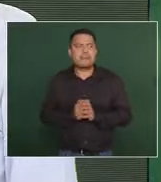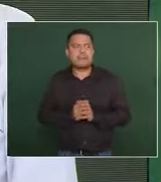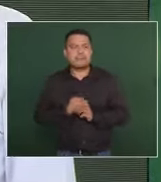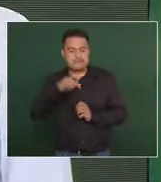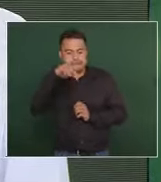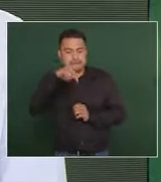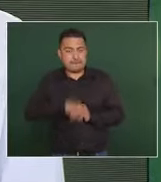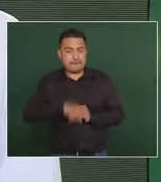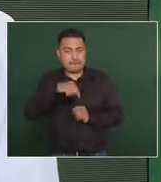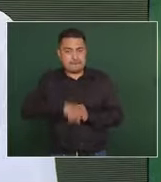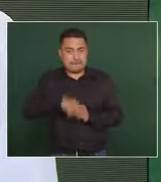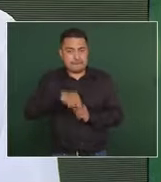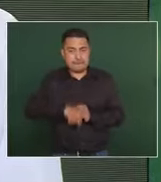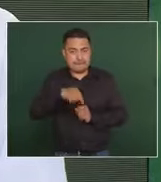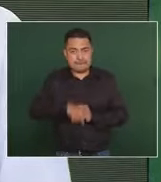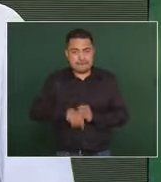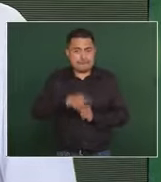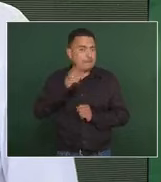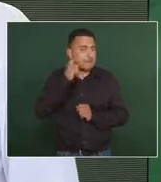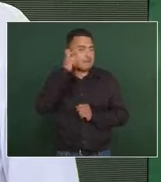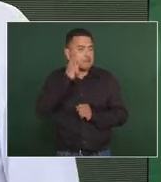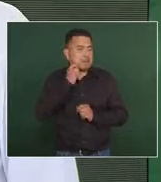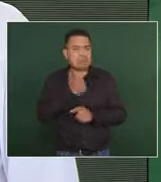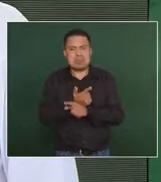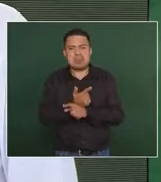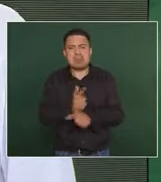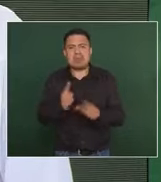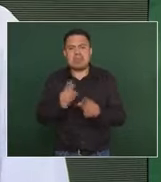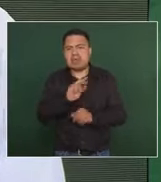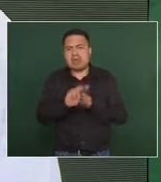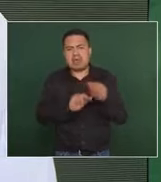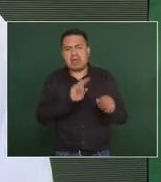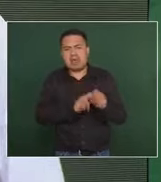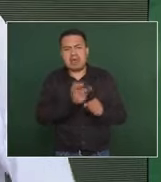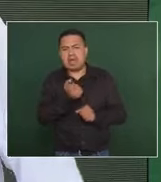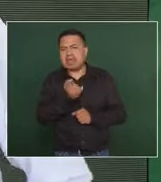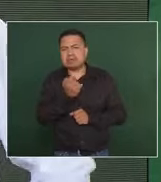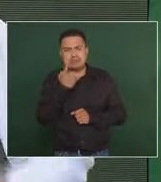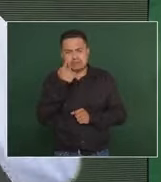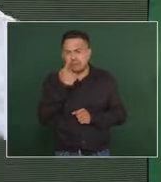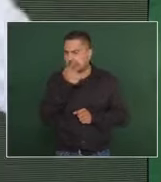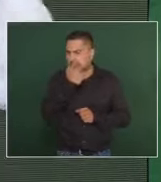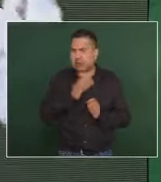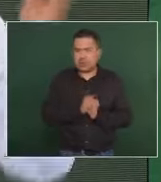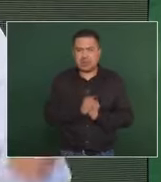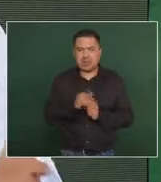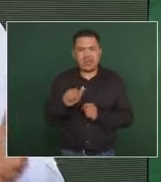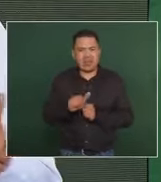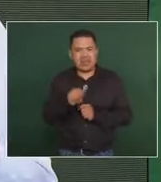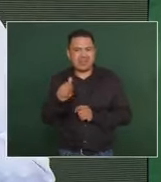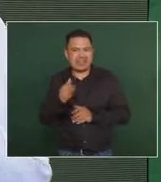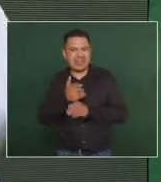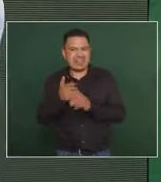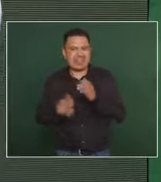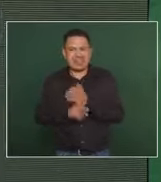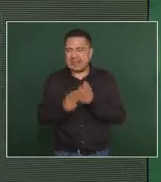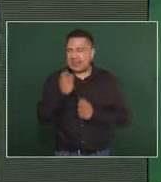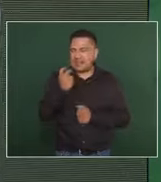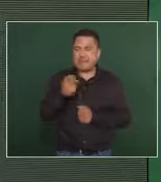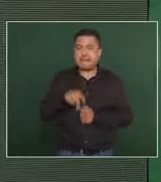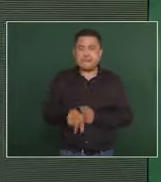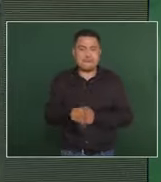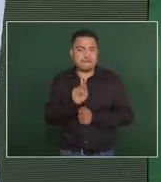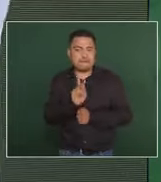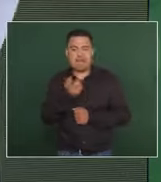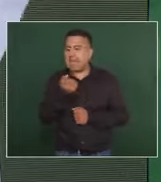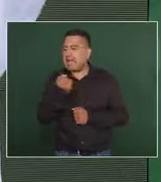Aquí somos liberales por naturaleza. que es otra cosa. Pero,